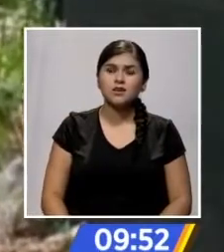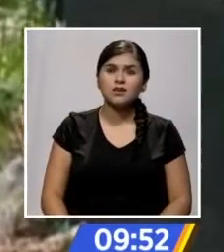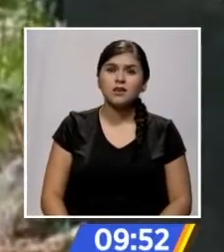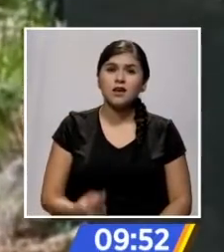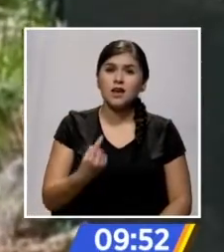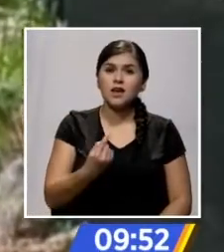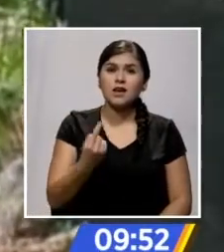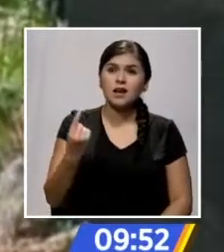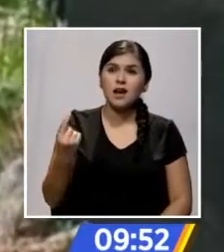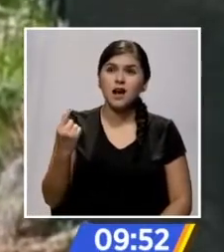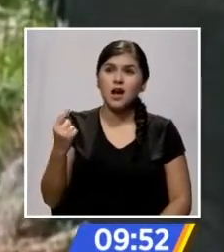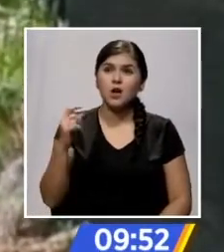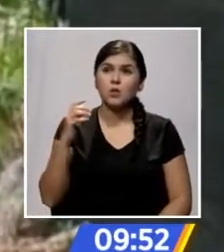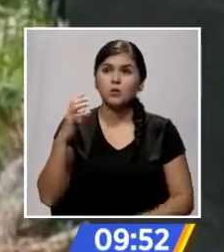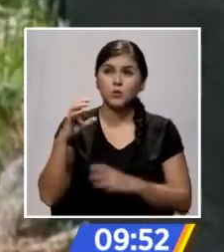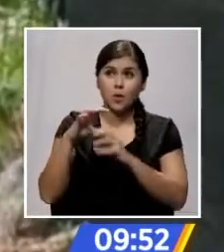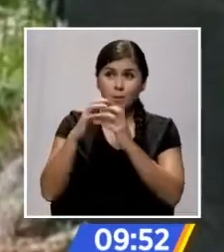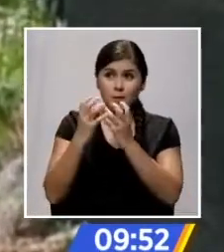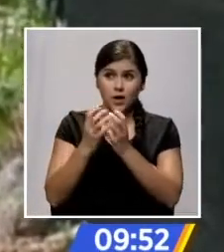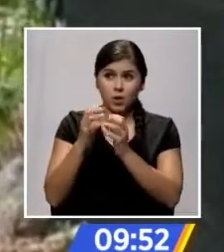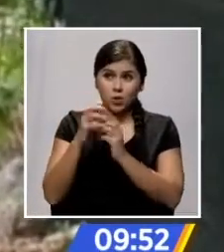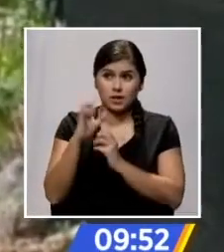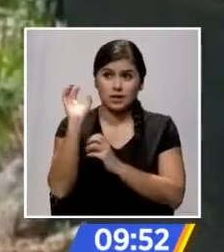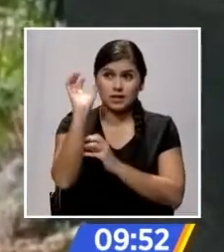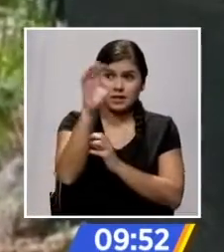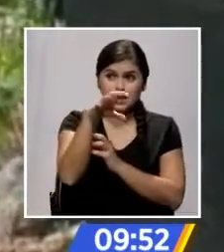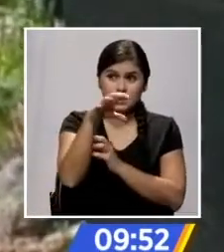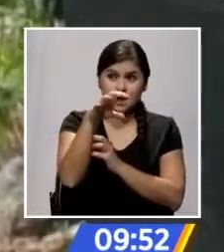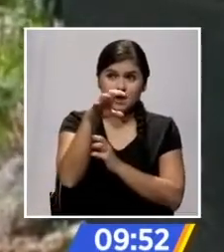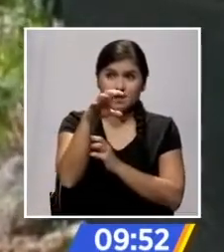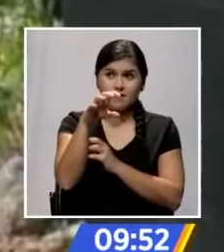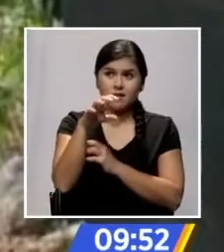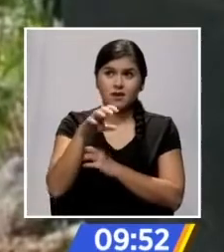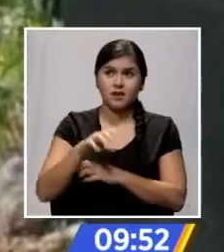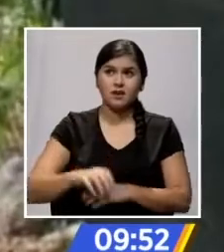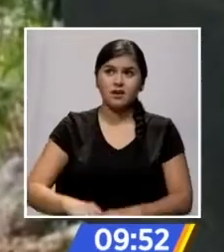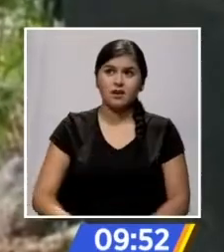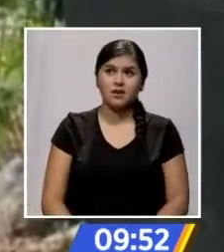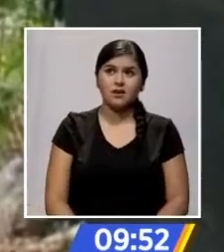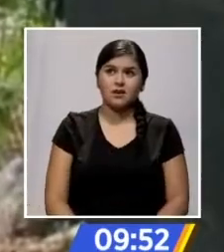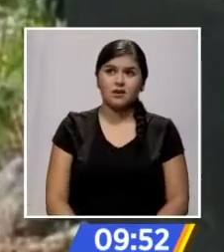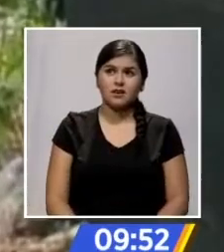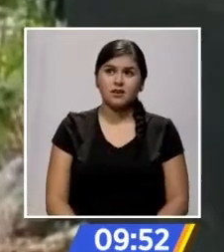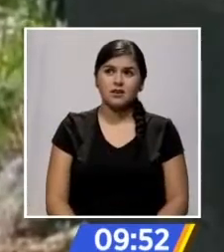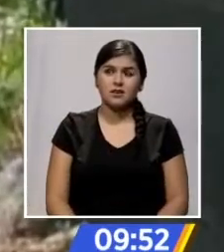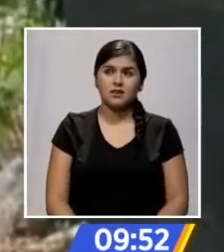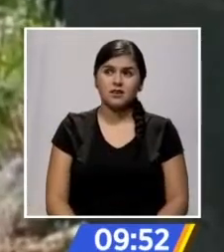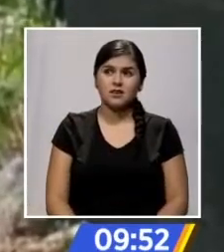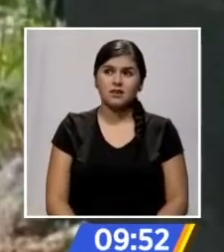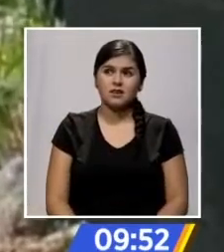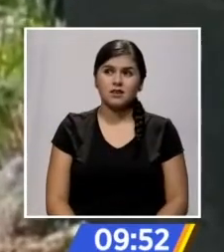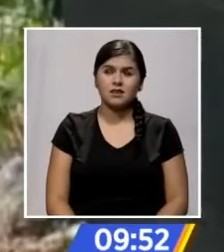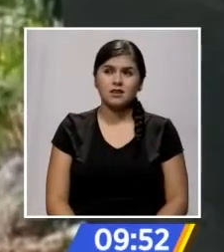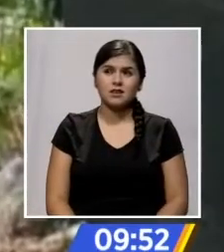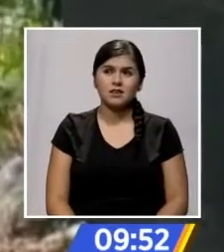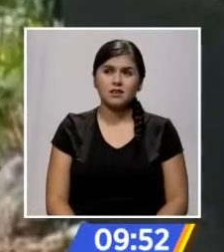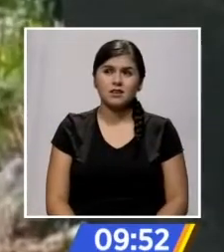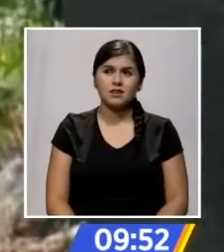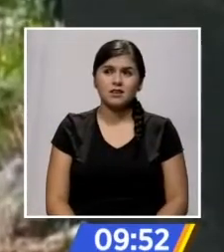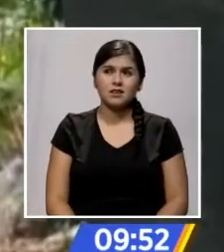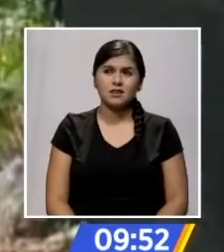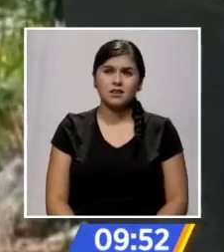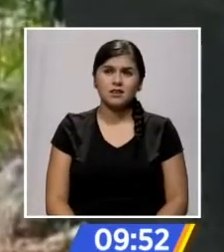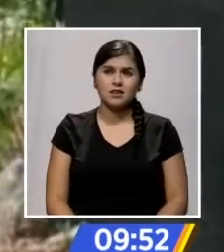de pelota a pelota a él, y eran de amor para que él regalara tanto con amor